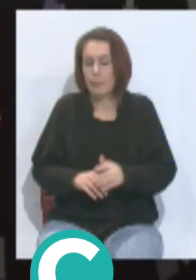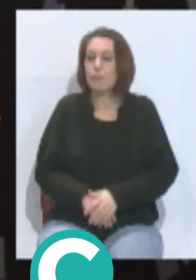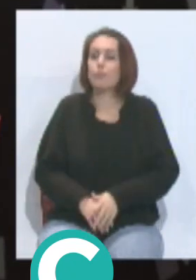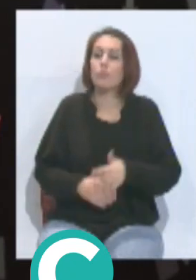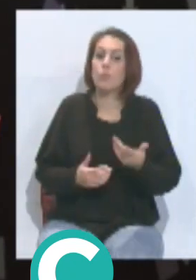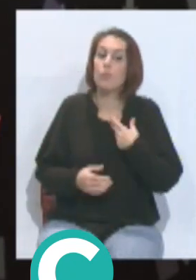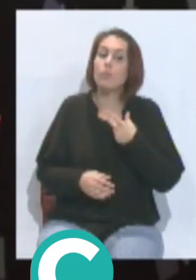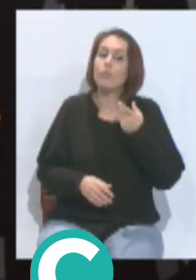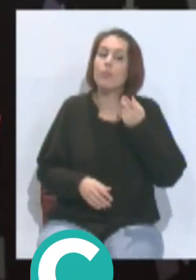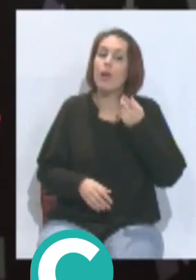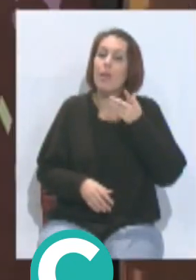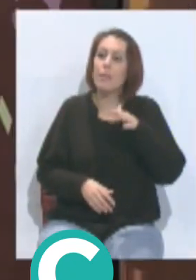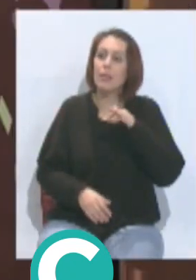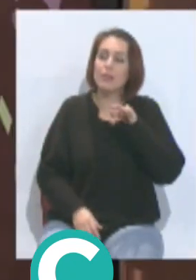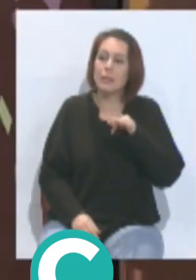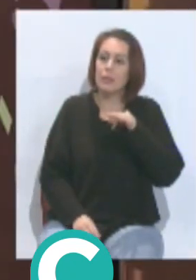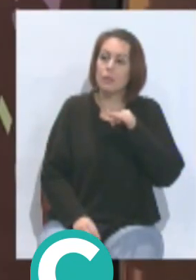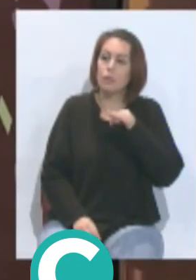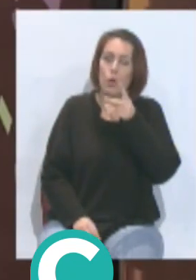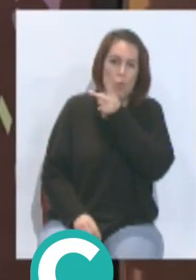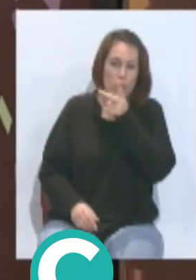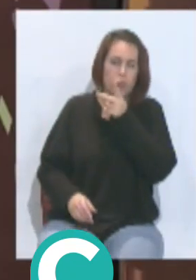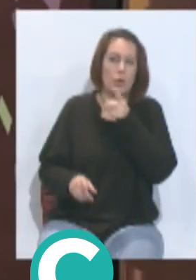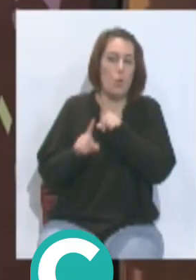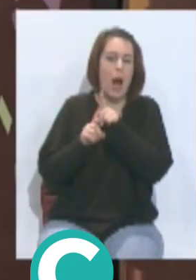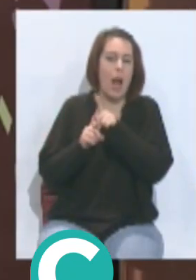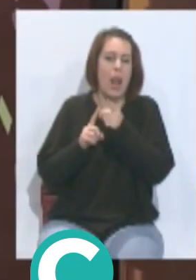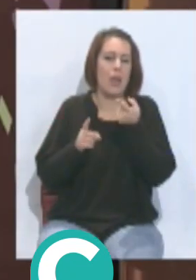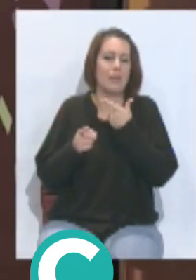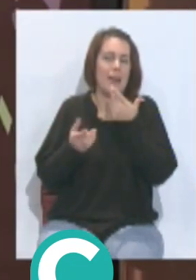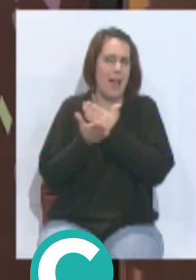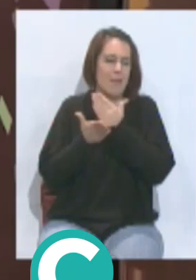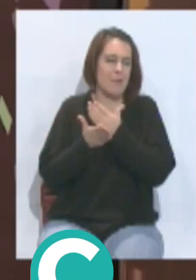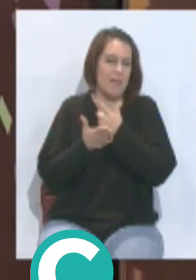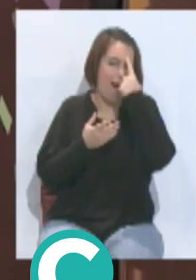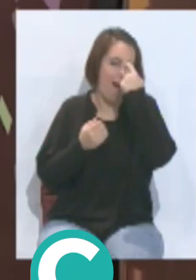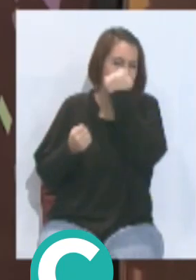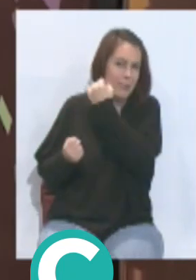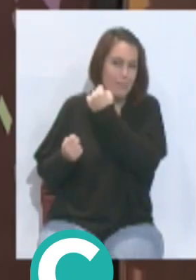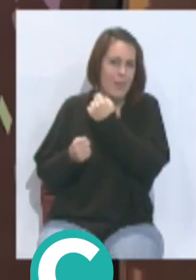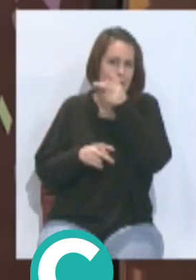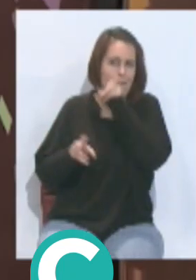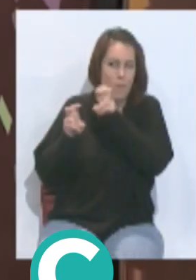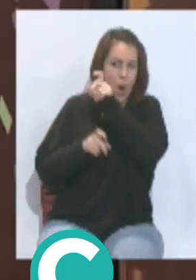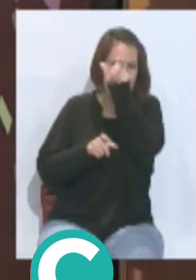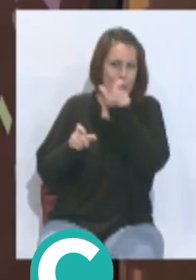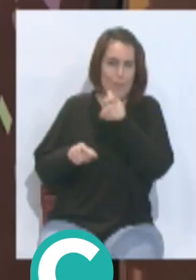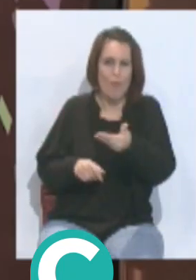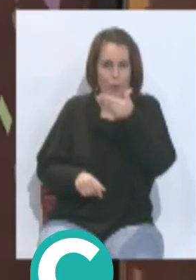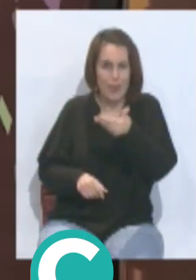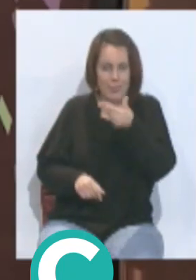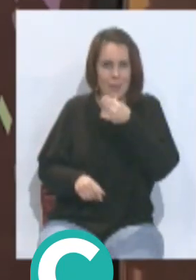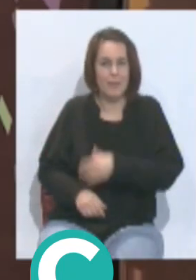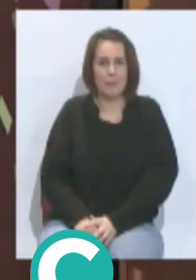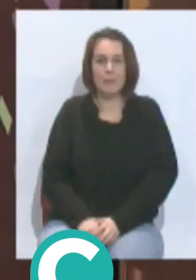Uh-huh. Miguel, además, bueno, pues os habéis buscado buenos aliados, ¿no?, para esas masterclass con las que ir concluyendo cada uno de los módulos en los que estructuráis